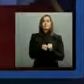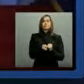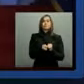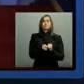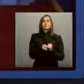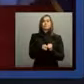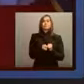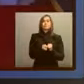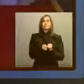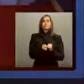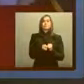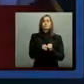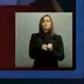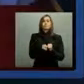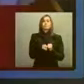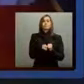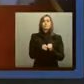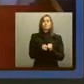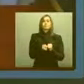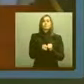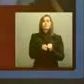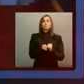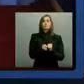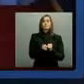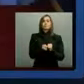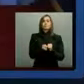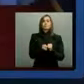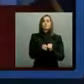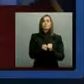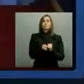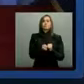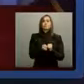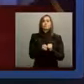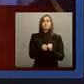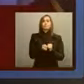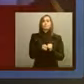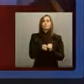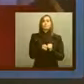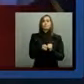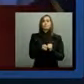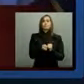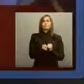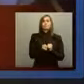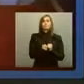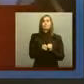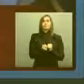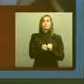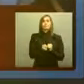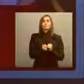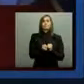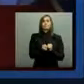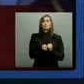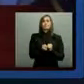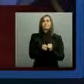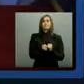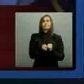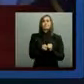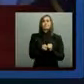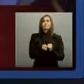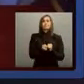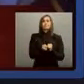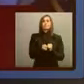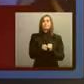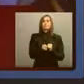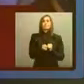hicimos este hombre que no devolviera de esa manera que hasta